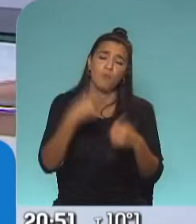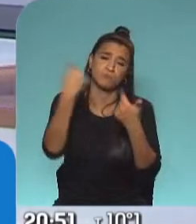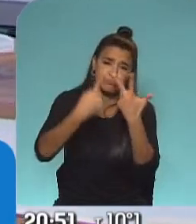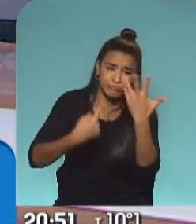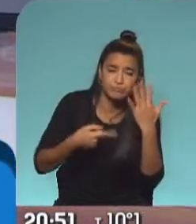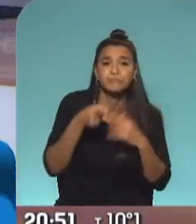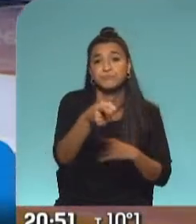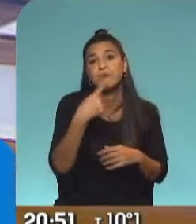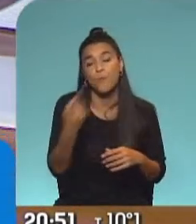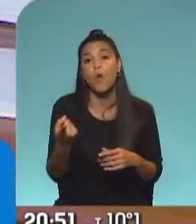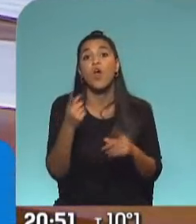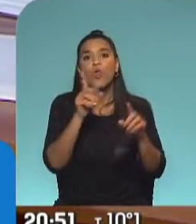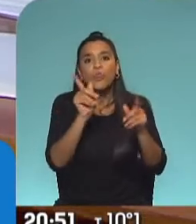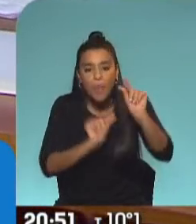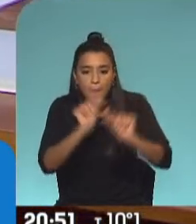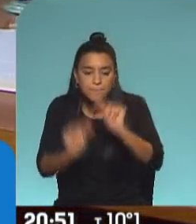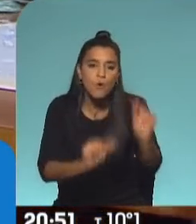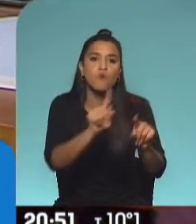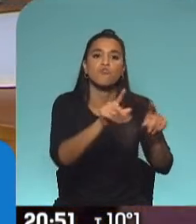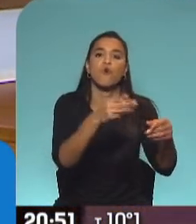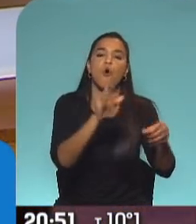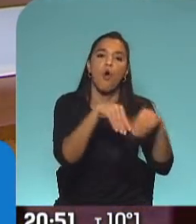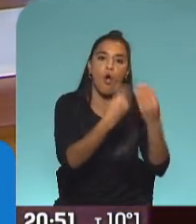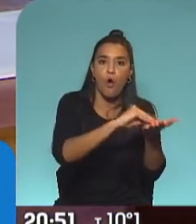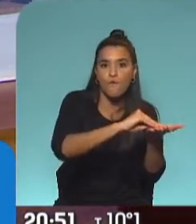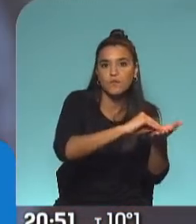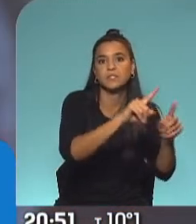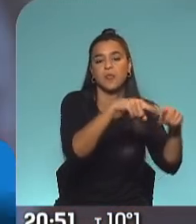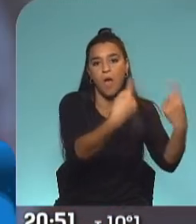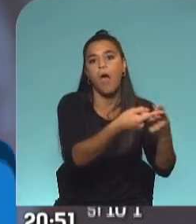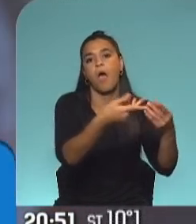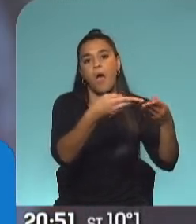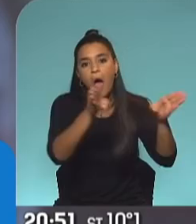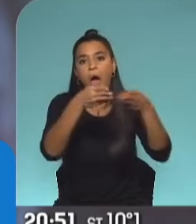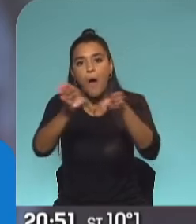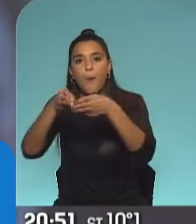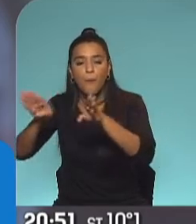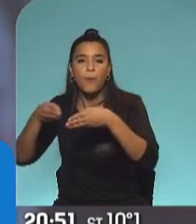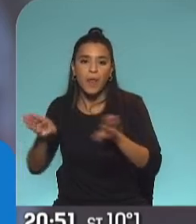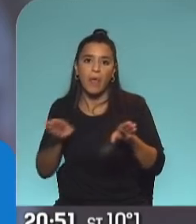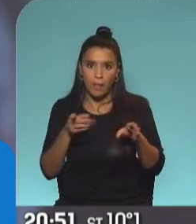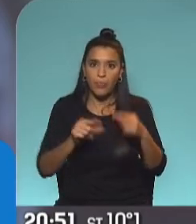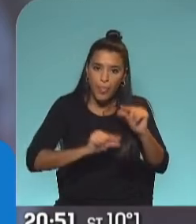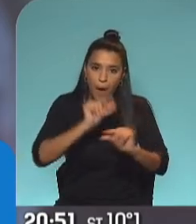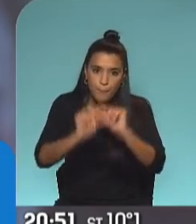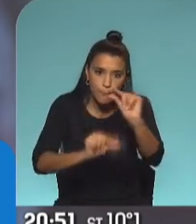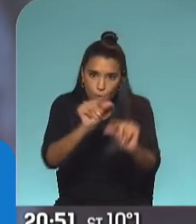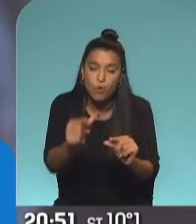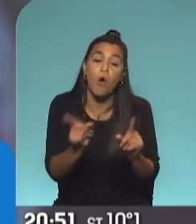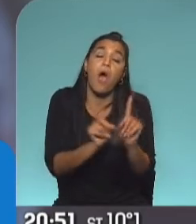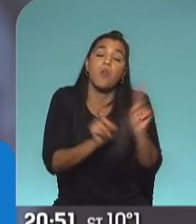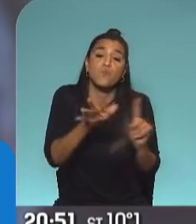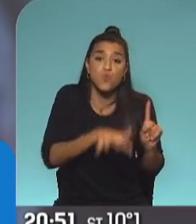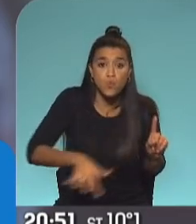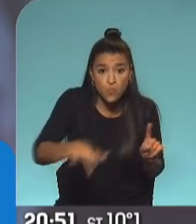abriendo a lo largo y a lo ancho del país todas las oficinas, 201 UDAIs, 168 oficinas, todo esto lo fuimos abriendo. En algunos